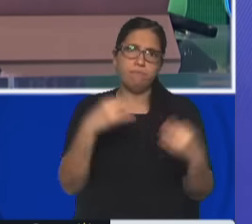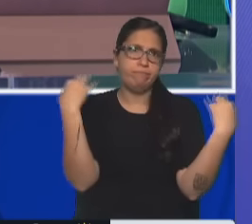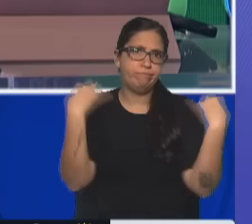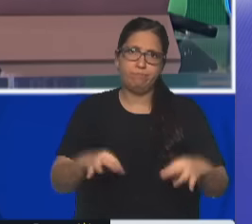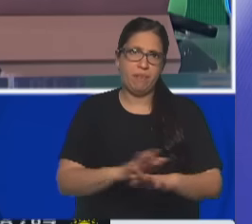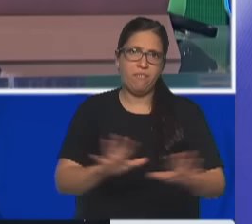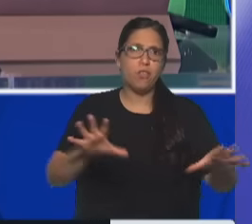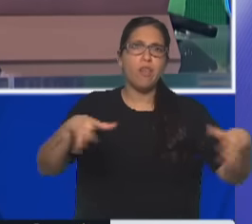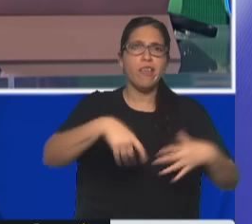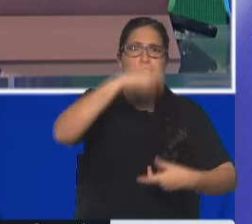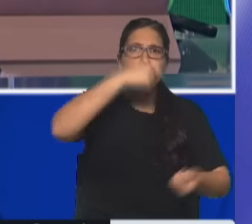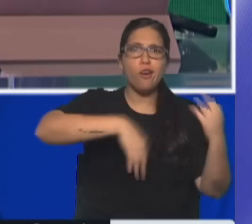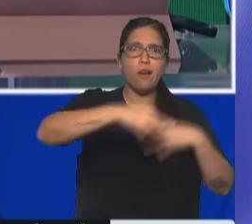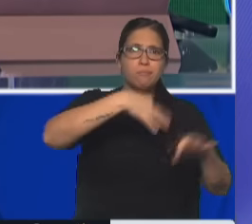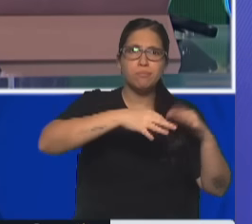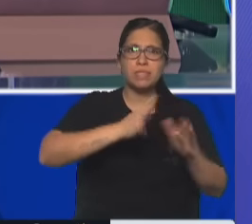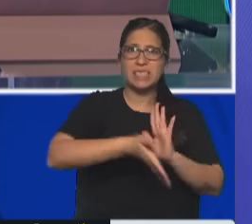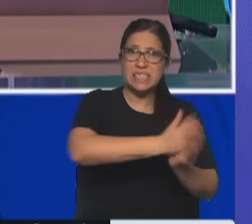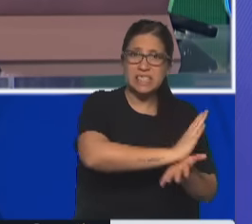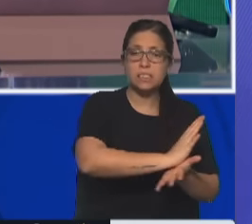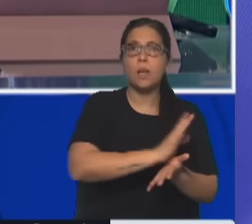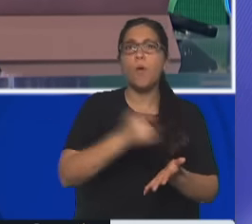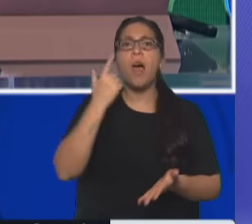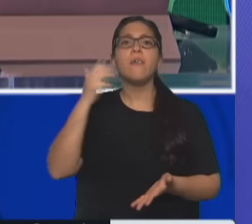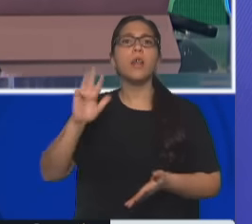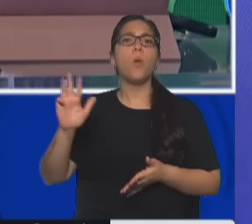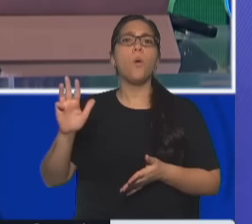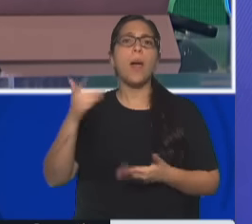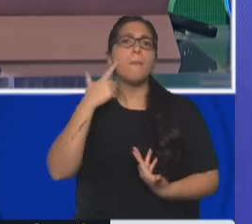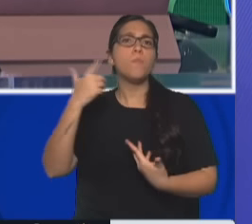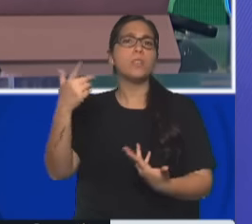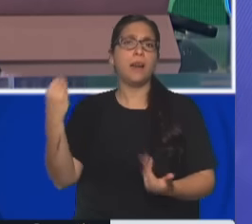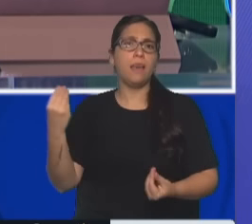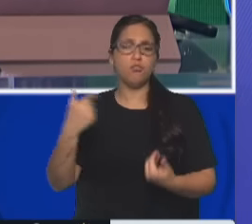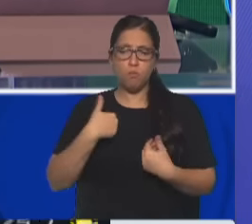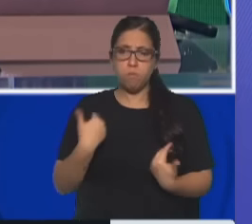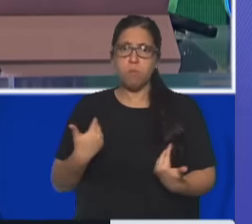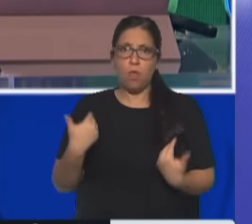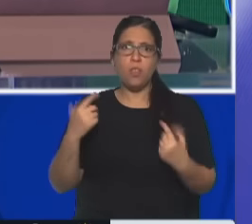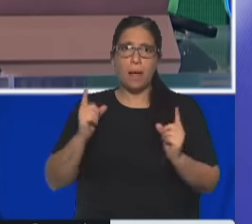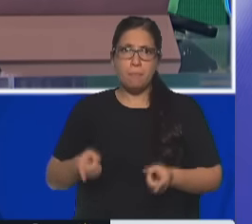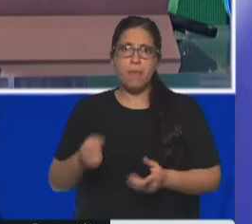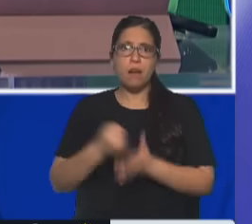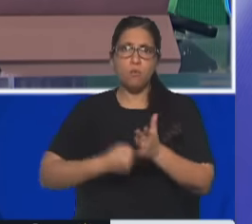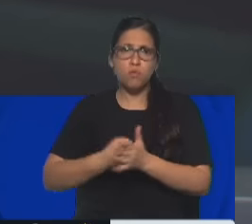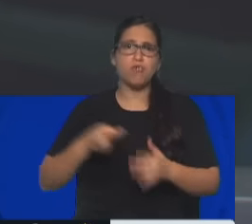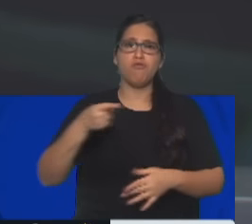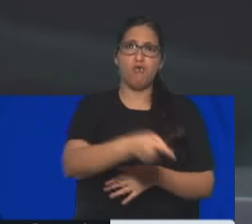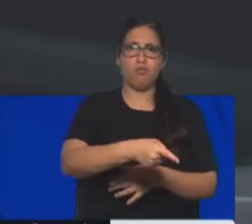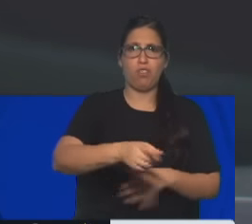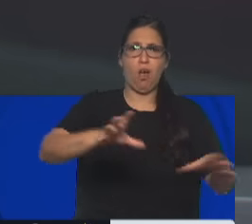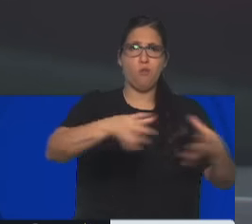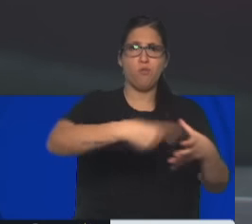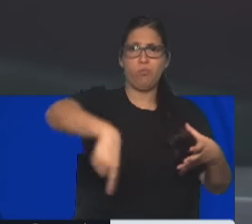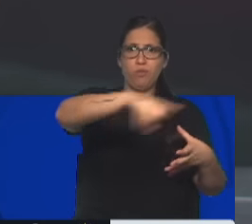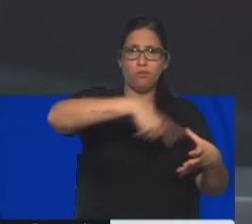organizaciones criminales, es ver qué va a hacer Lula ahí para mostrarse como alguien que puede combatir al crimen organizado, ¿no? Pero mientras tanto, el